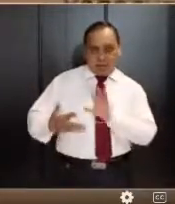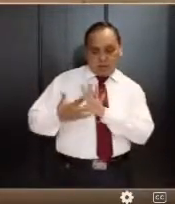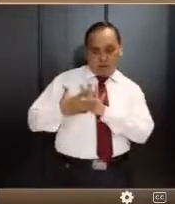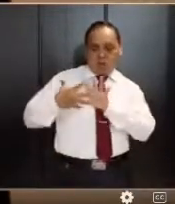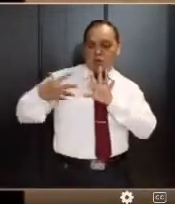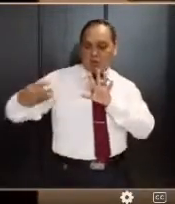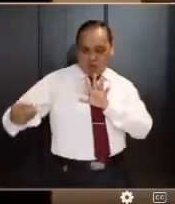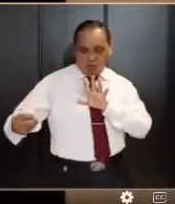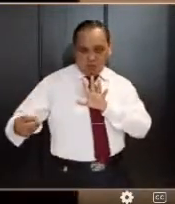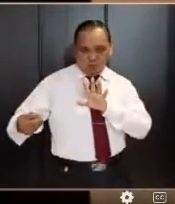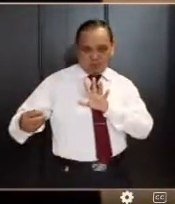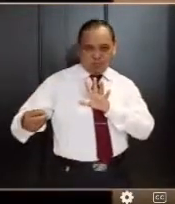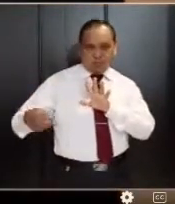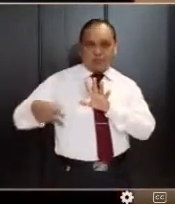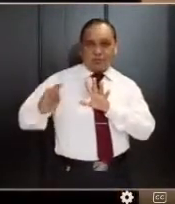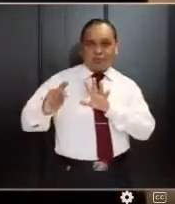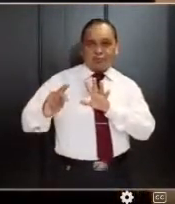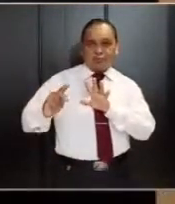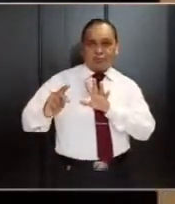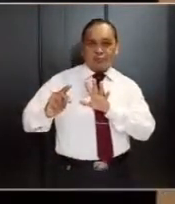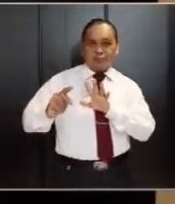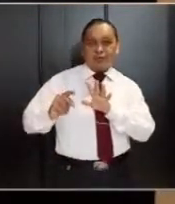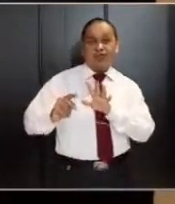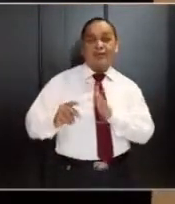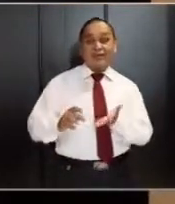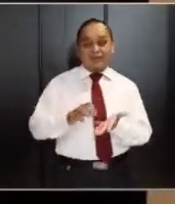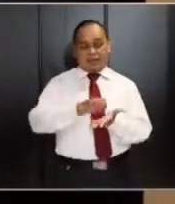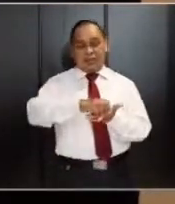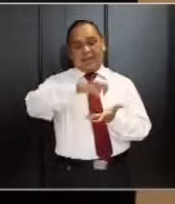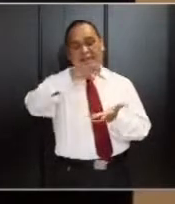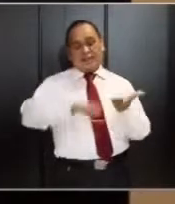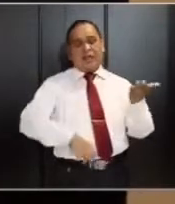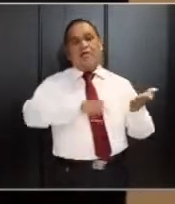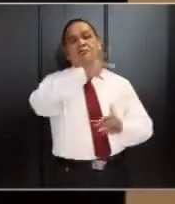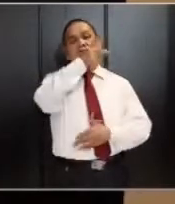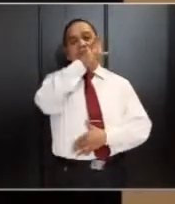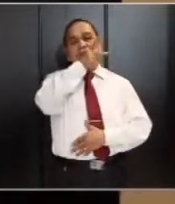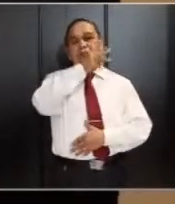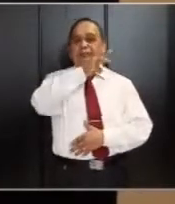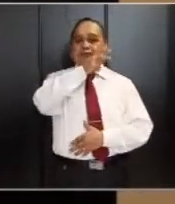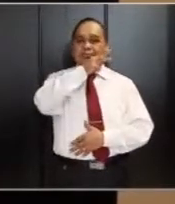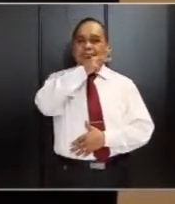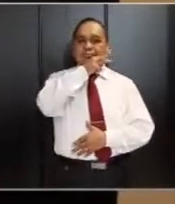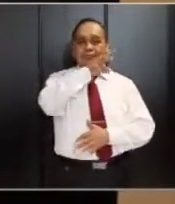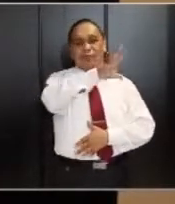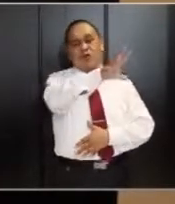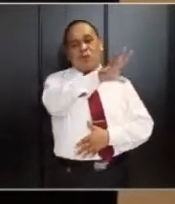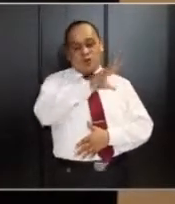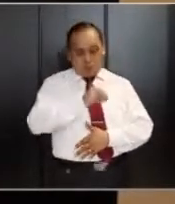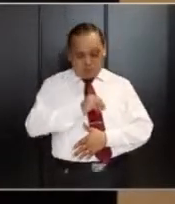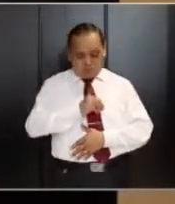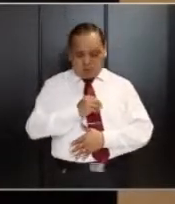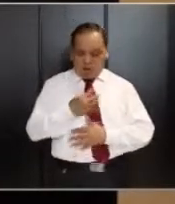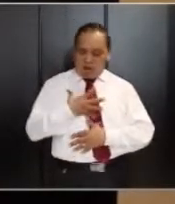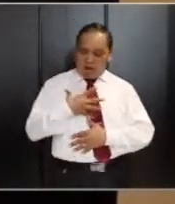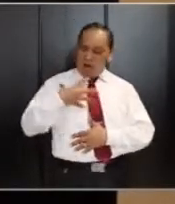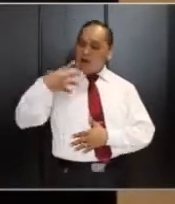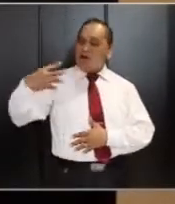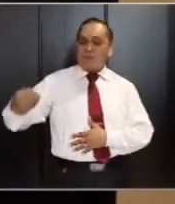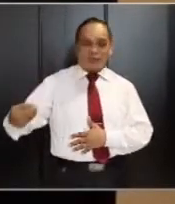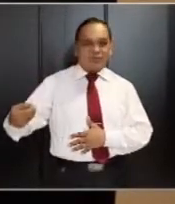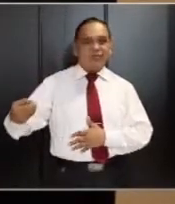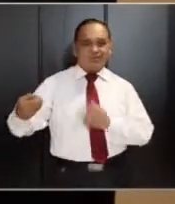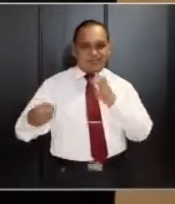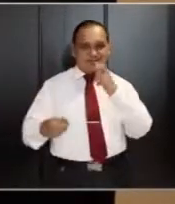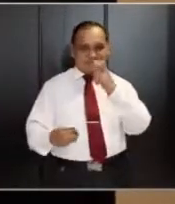pasa, ¿verdad? Pero un buen ejemplo de padres, de madre, es lo mejor que le